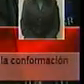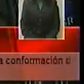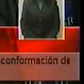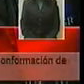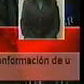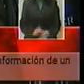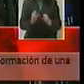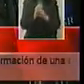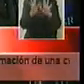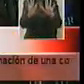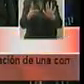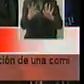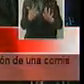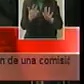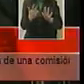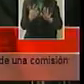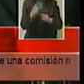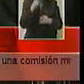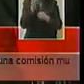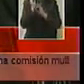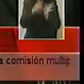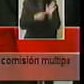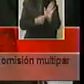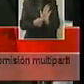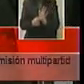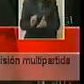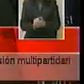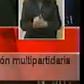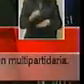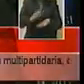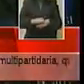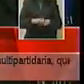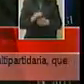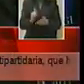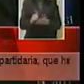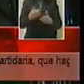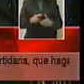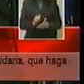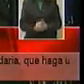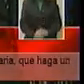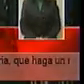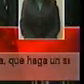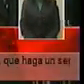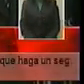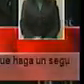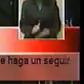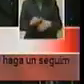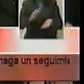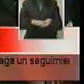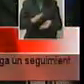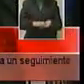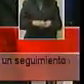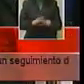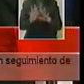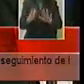El día 18, en la exposición que hago sobre el particular, la transcripción, por favor. ¿Qué hago sobre el particular